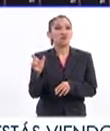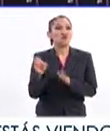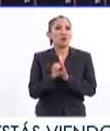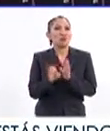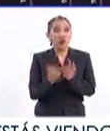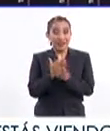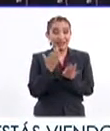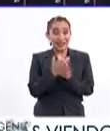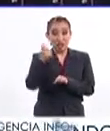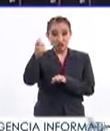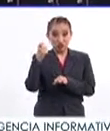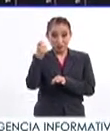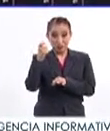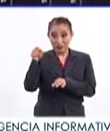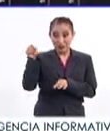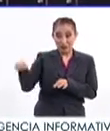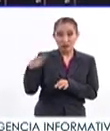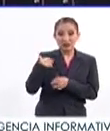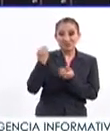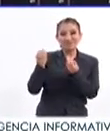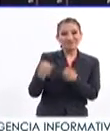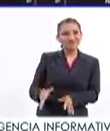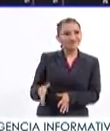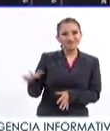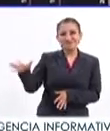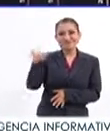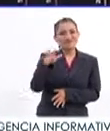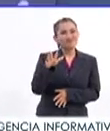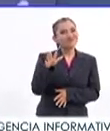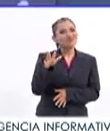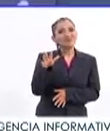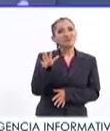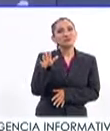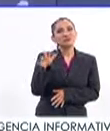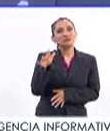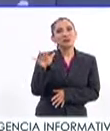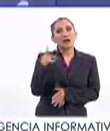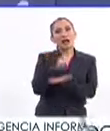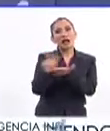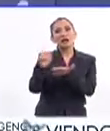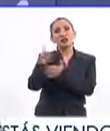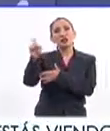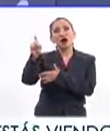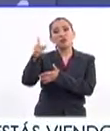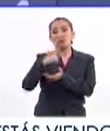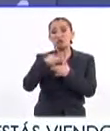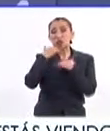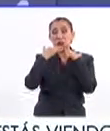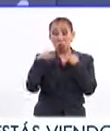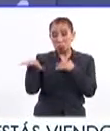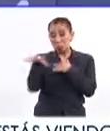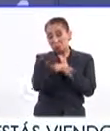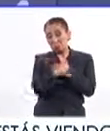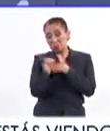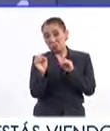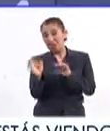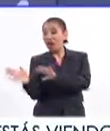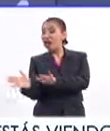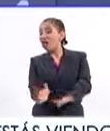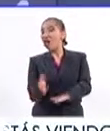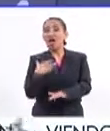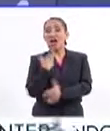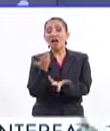ejemplo actualmente Xochimilco ha perdido, digamos, la limpieza de sus aguas, ¿no? Claro. Ya se deja de un lado